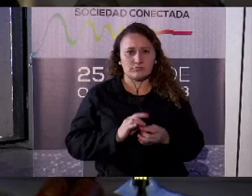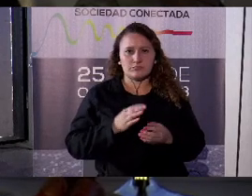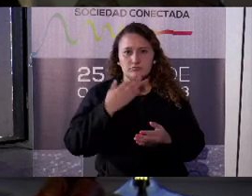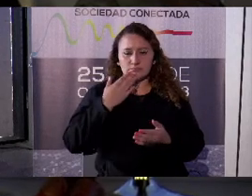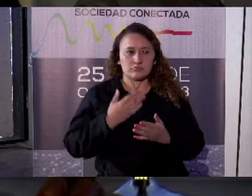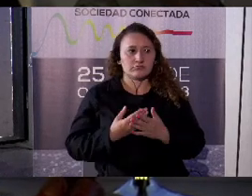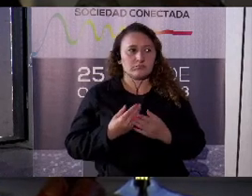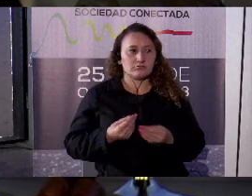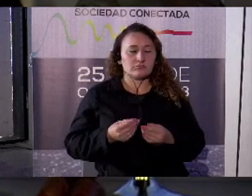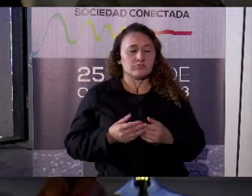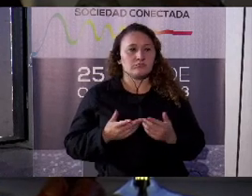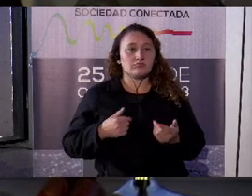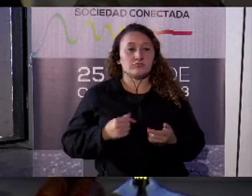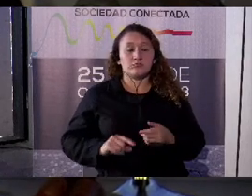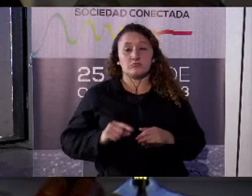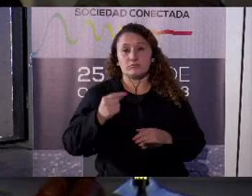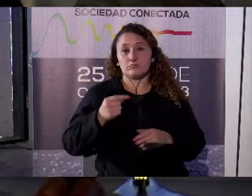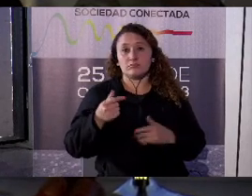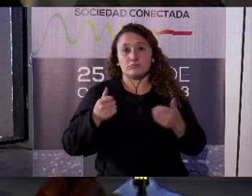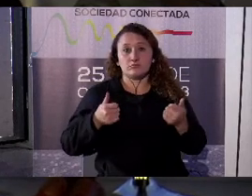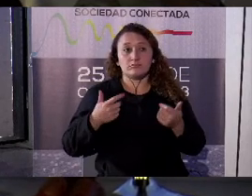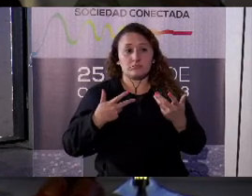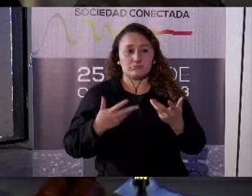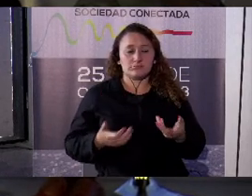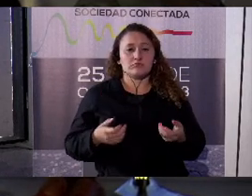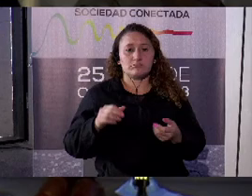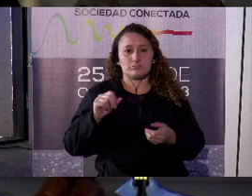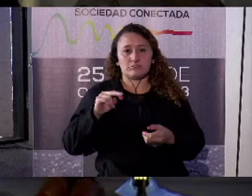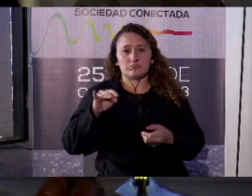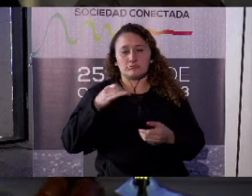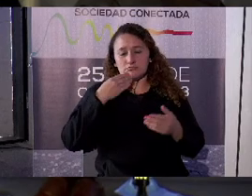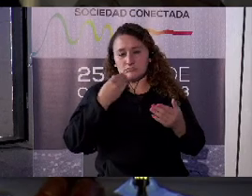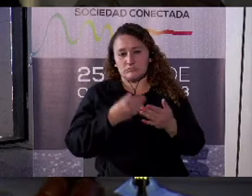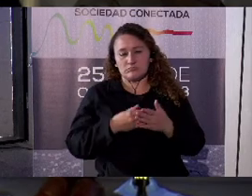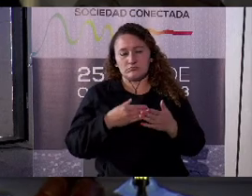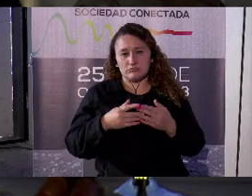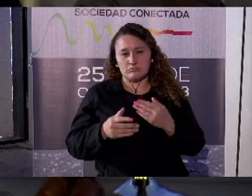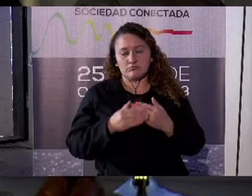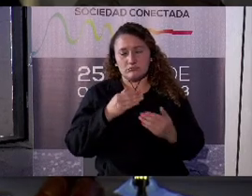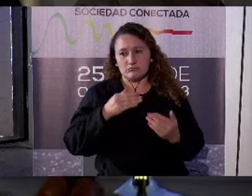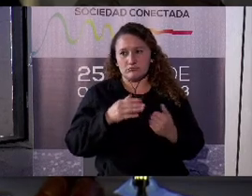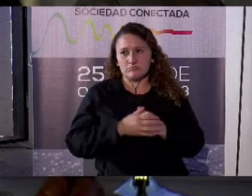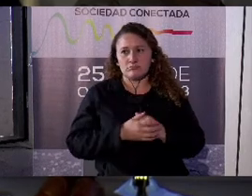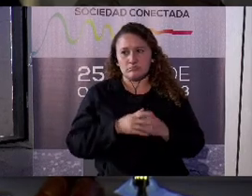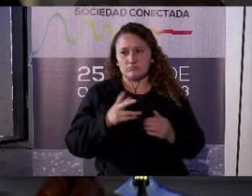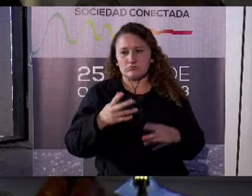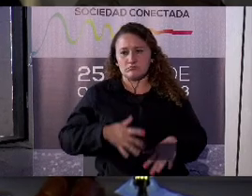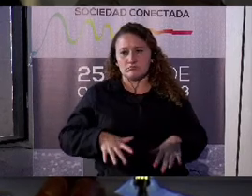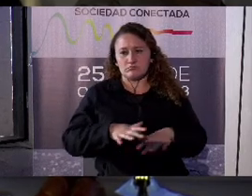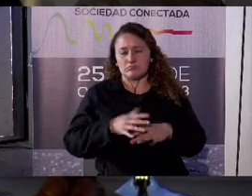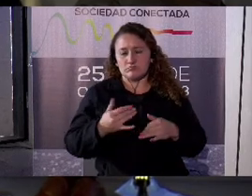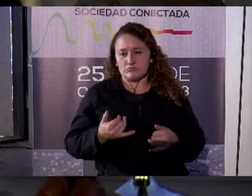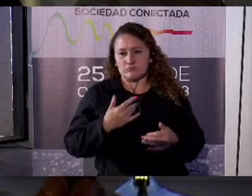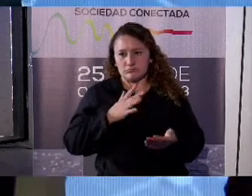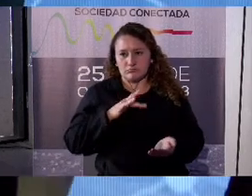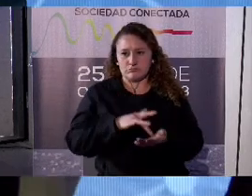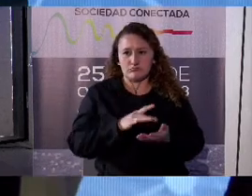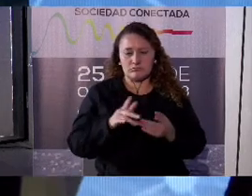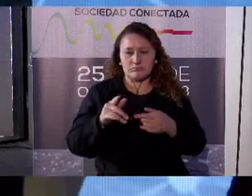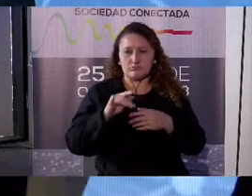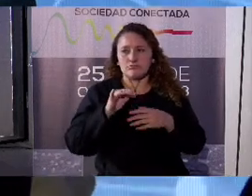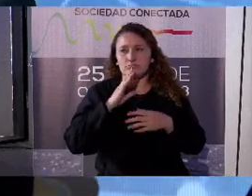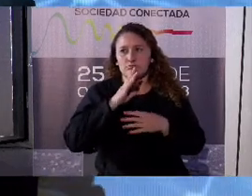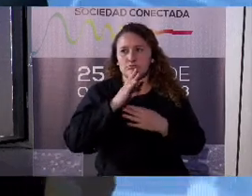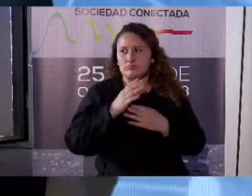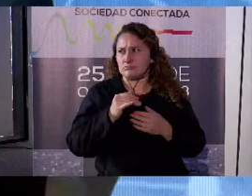eh bueno primero que todo Quiero agradecer a la ane por la invitación por por por por tener este espacio aquí en este evento eh